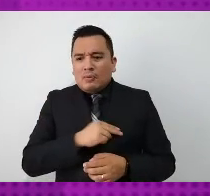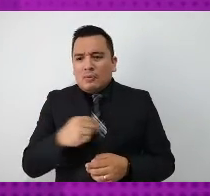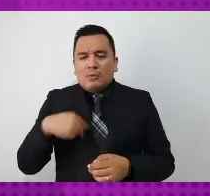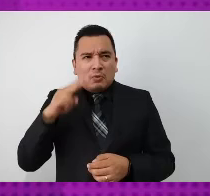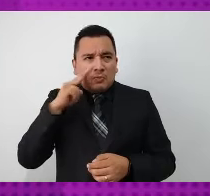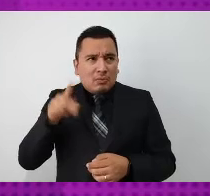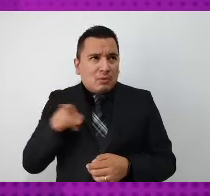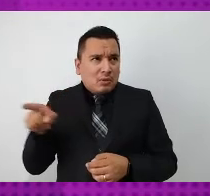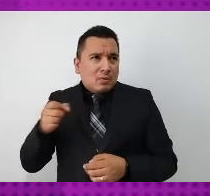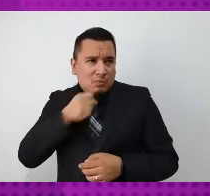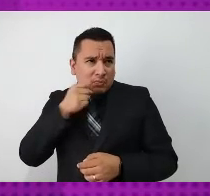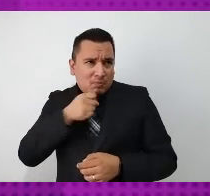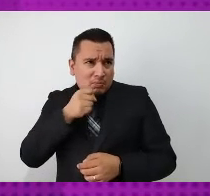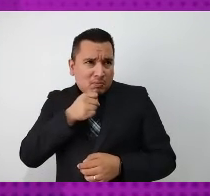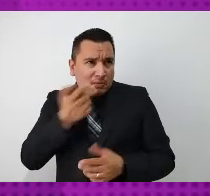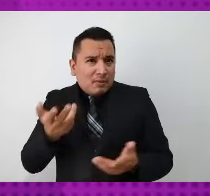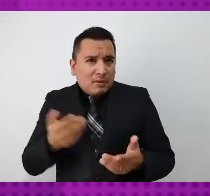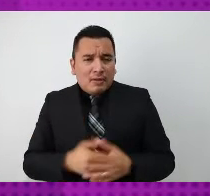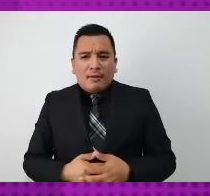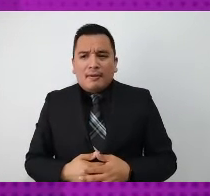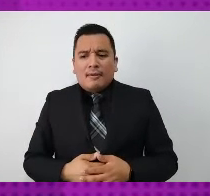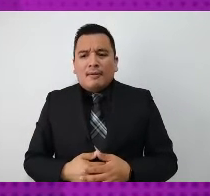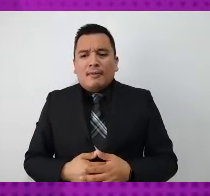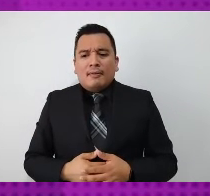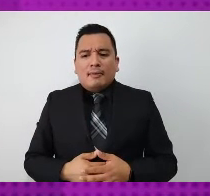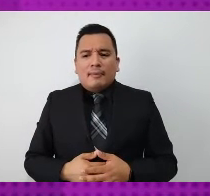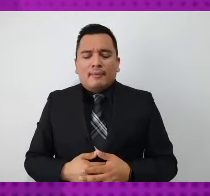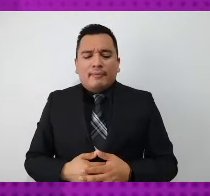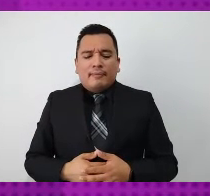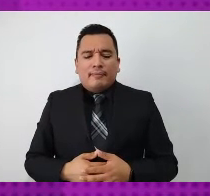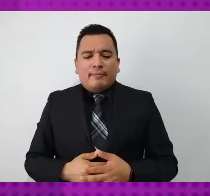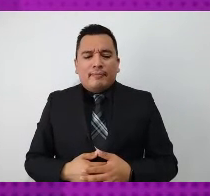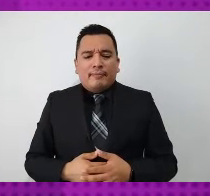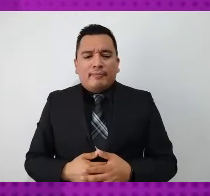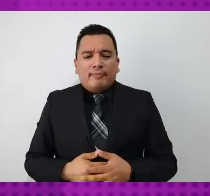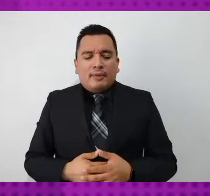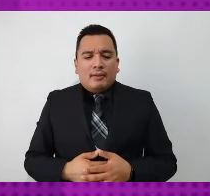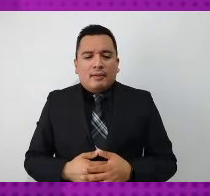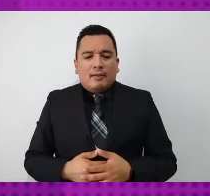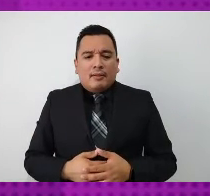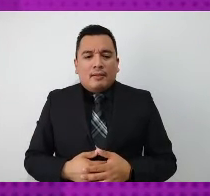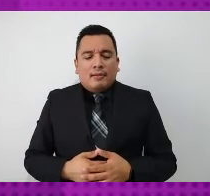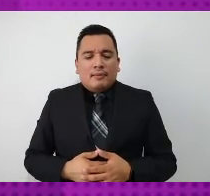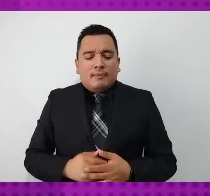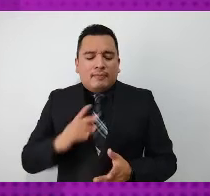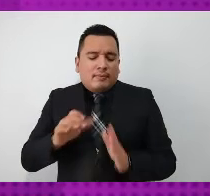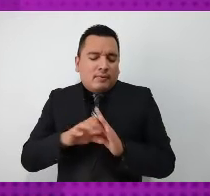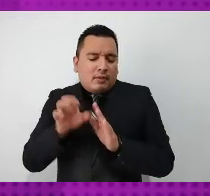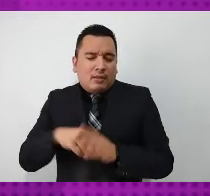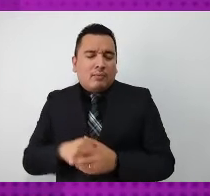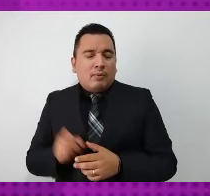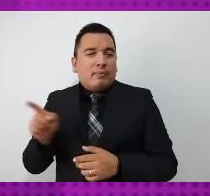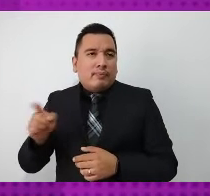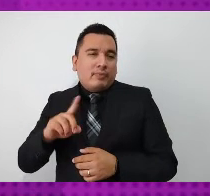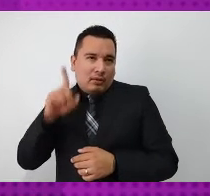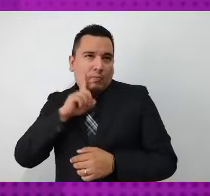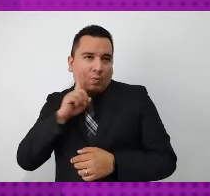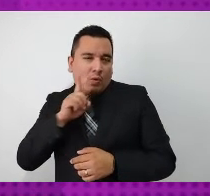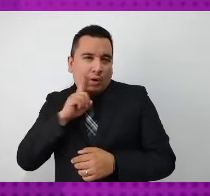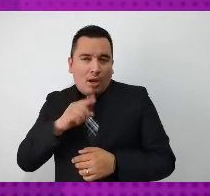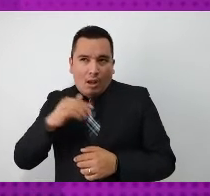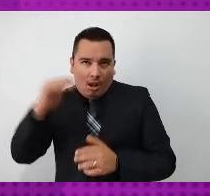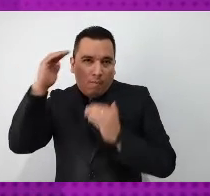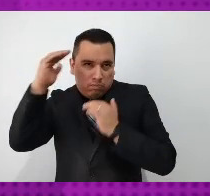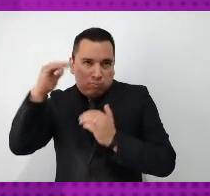hablamos en materia de género es una mujer una mujer adulta y una